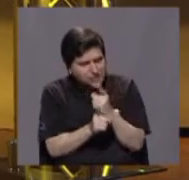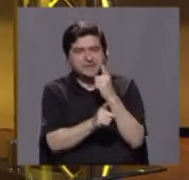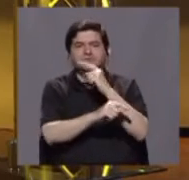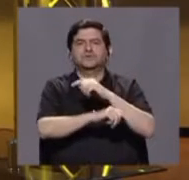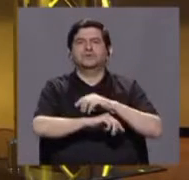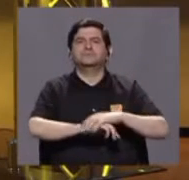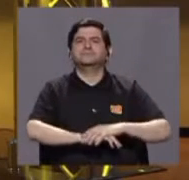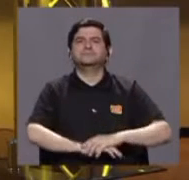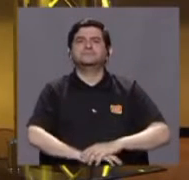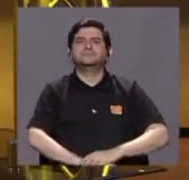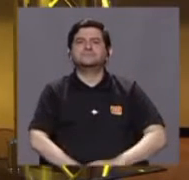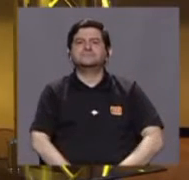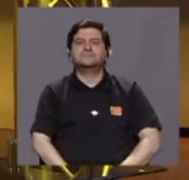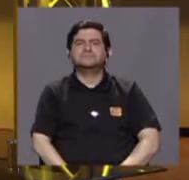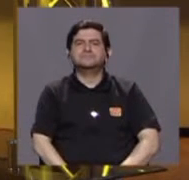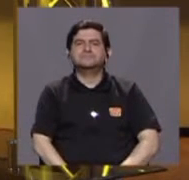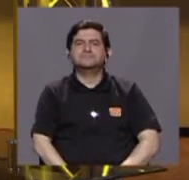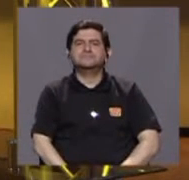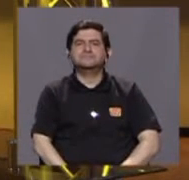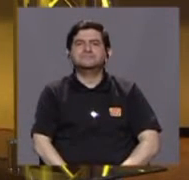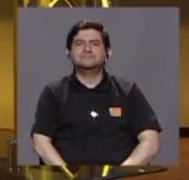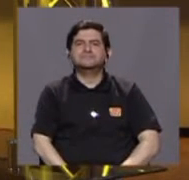y